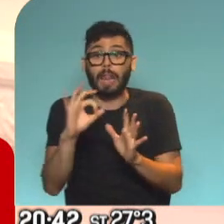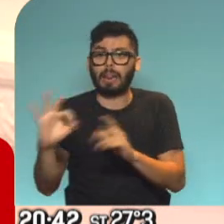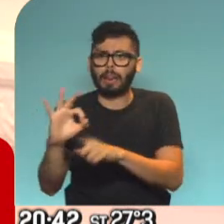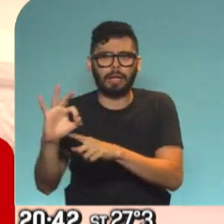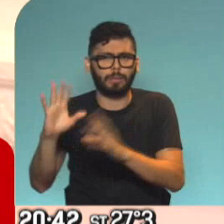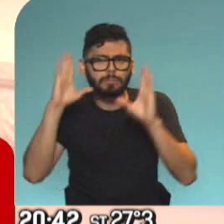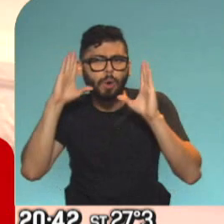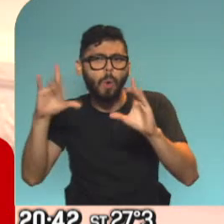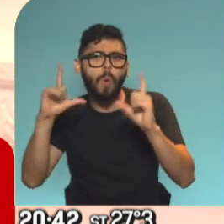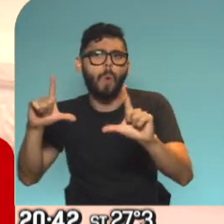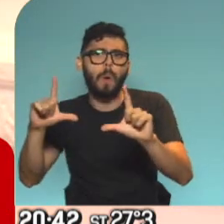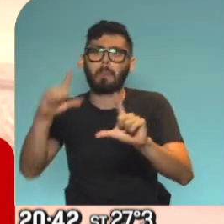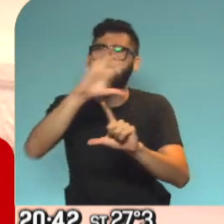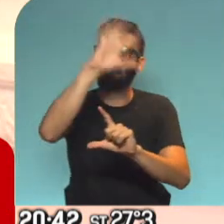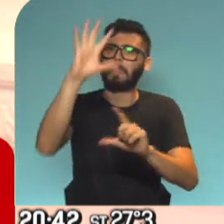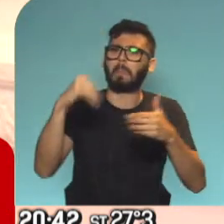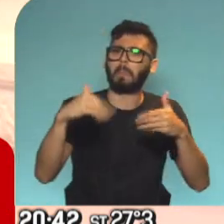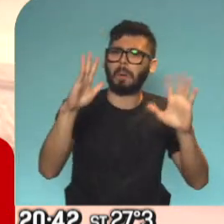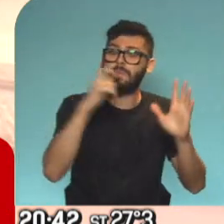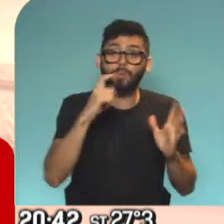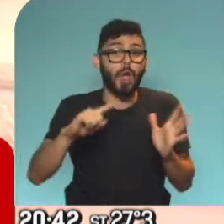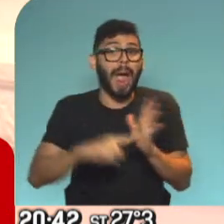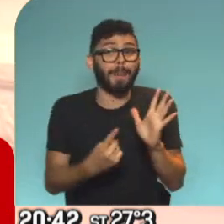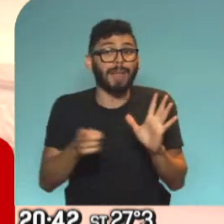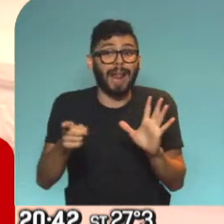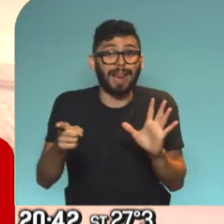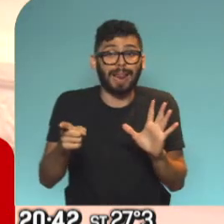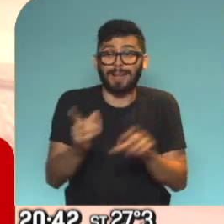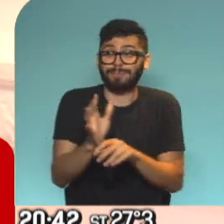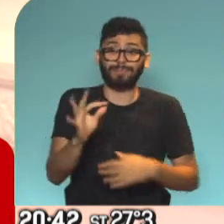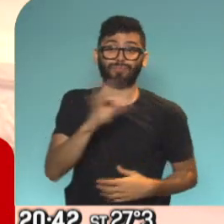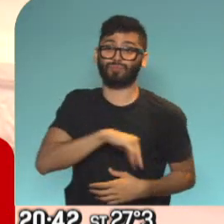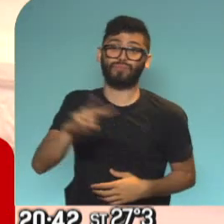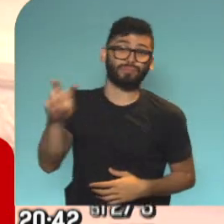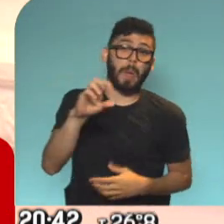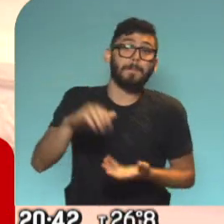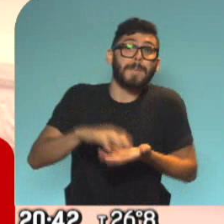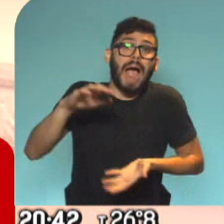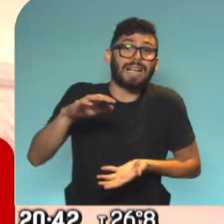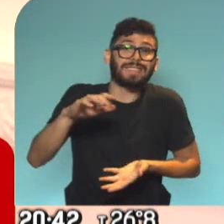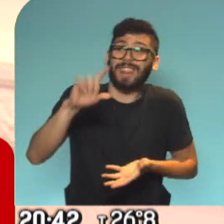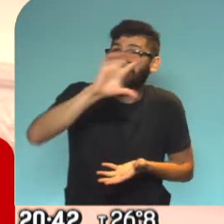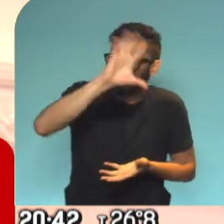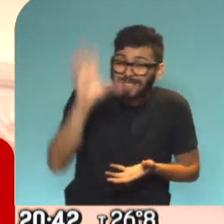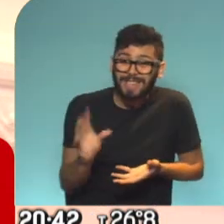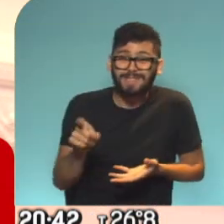ciudad de Buenos Aires tiene el ingreso per cápita más grande del país, obviamente tiene